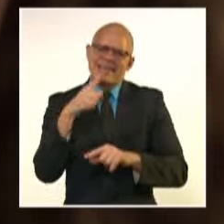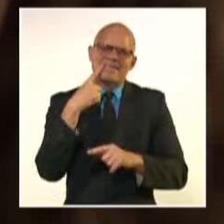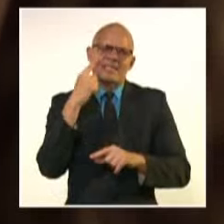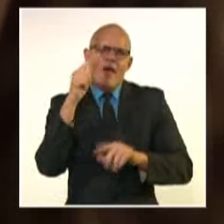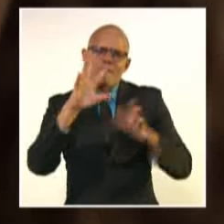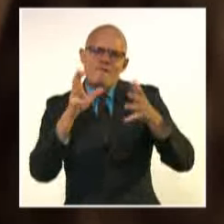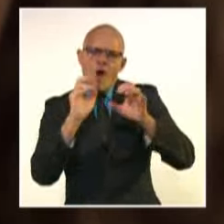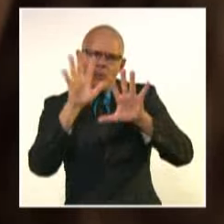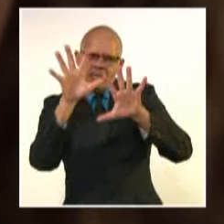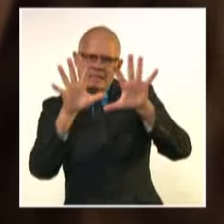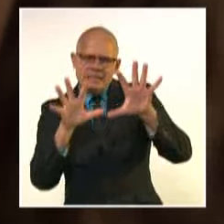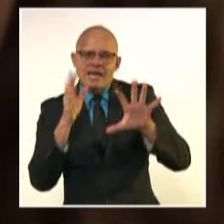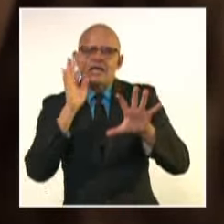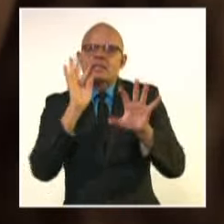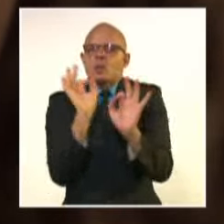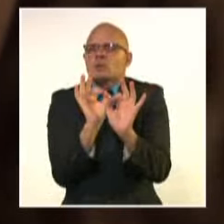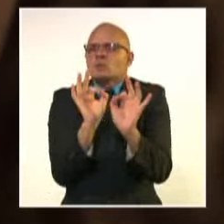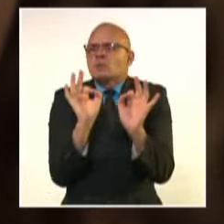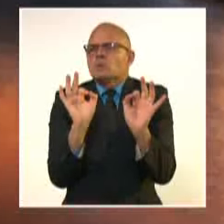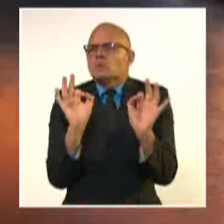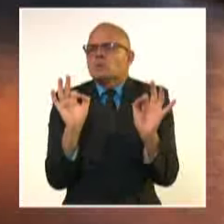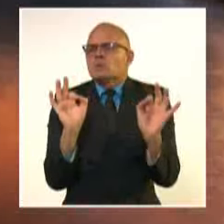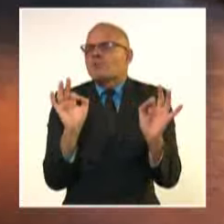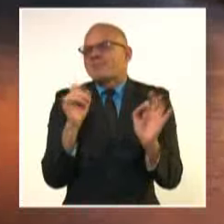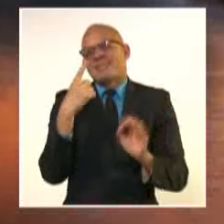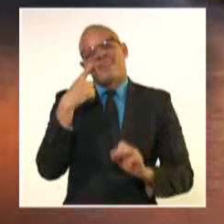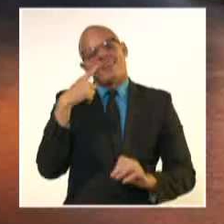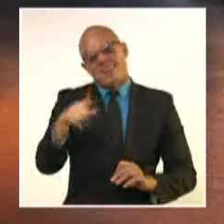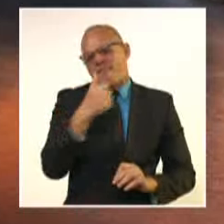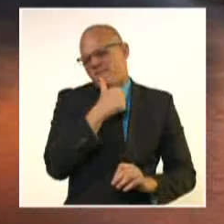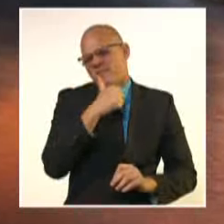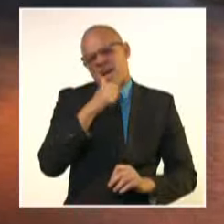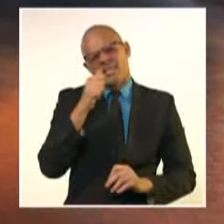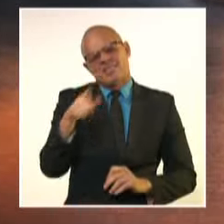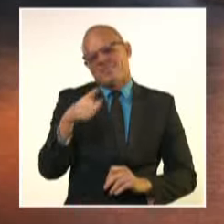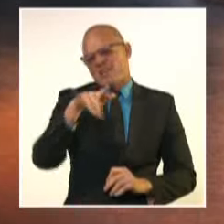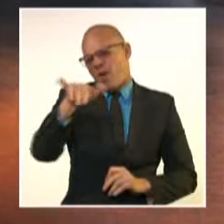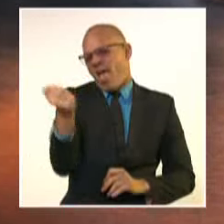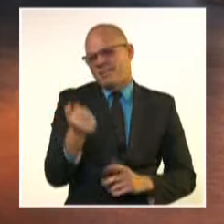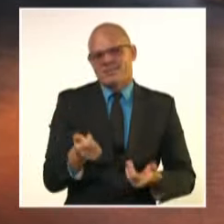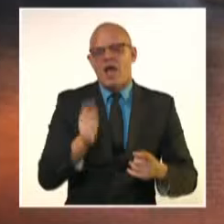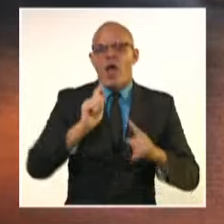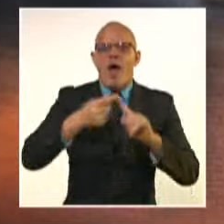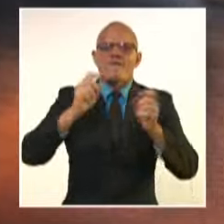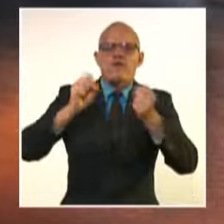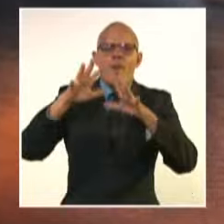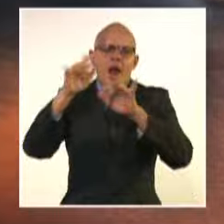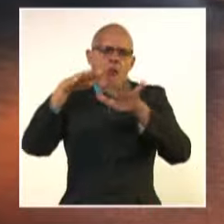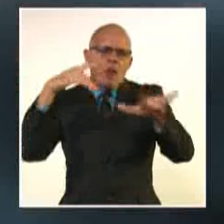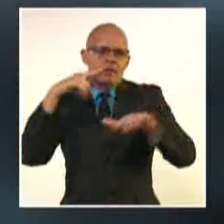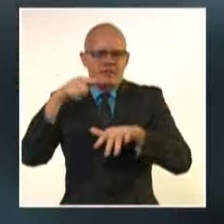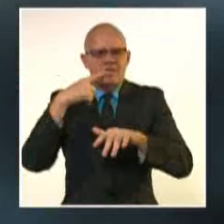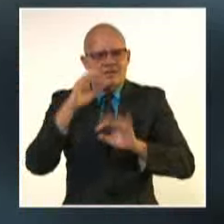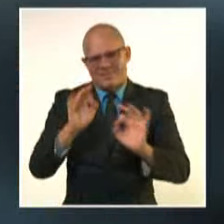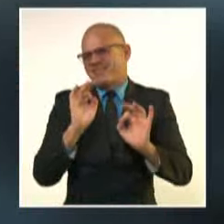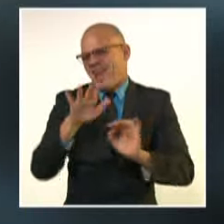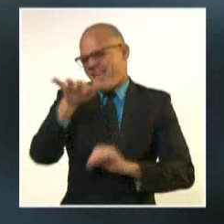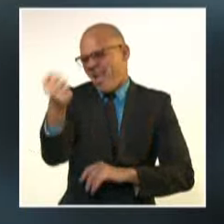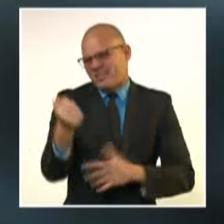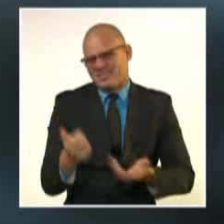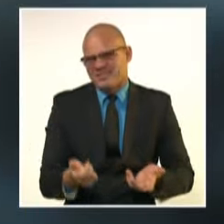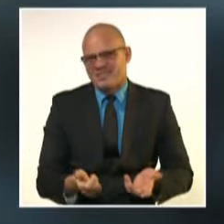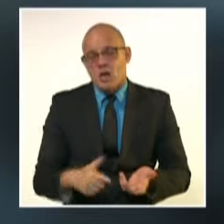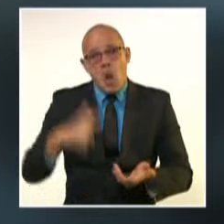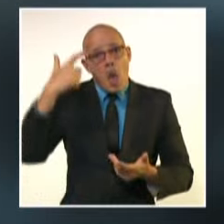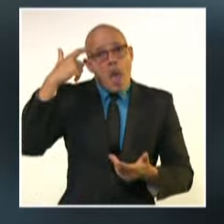texturas excesivamente limpias, ¿no? un cierto tipo de luz, etc. Y considero que quizás lleguemos a un punto en